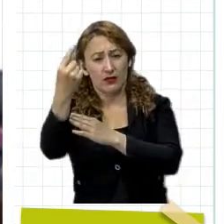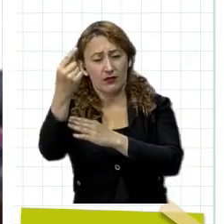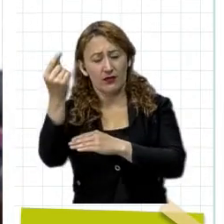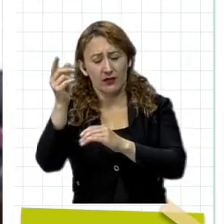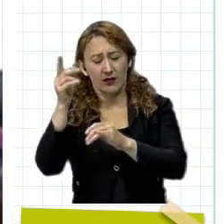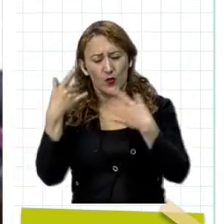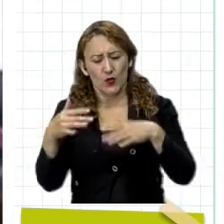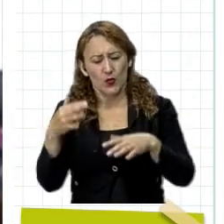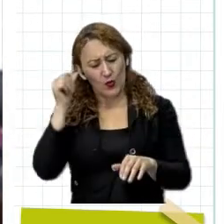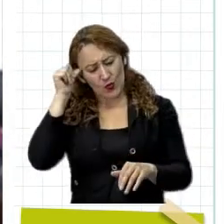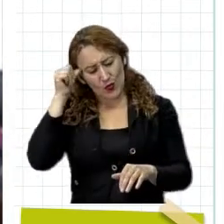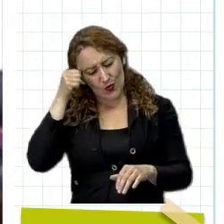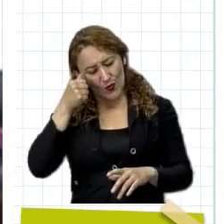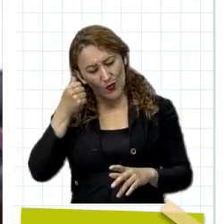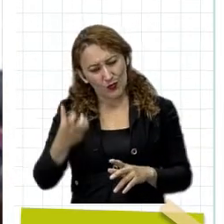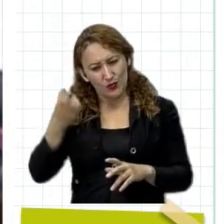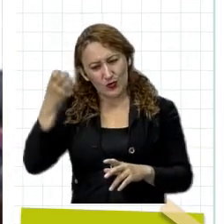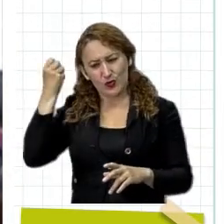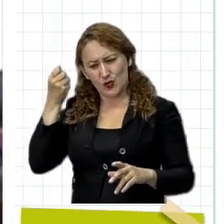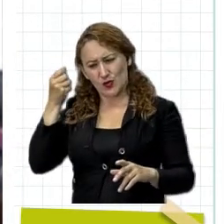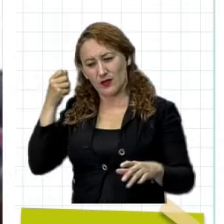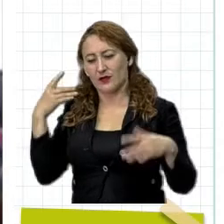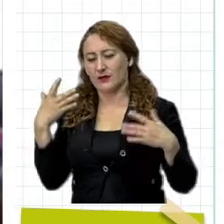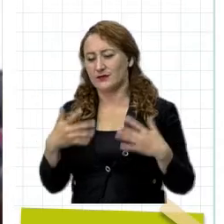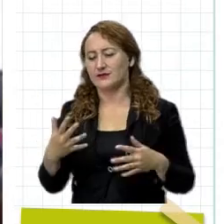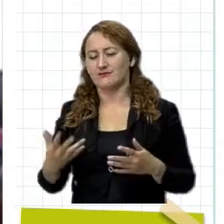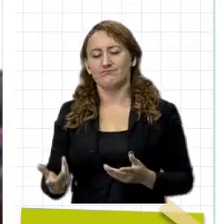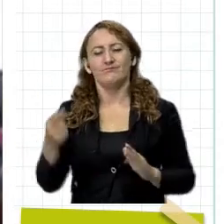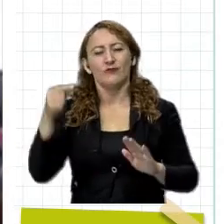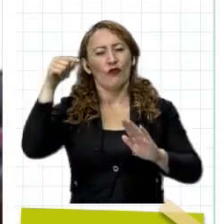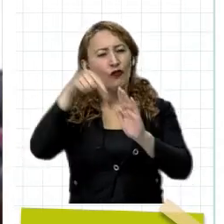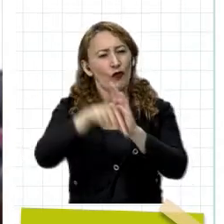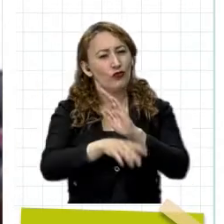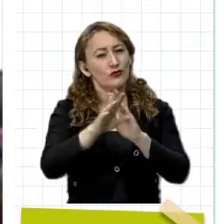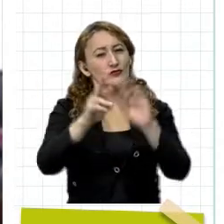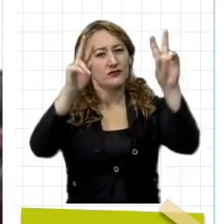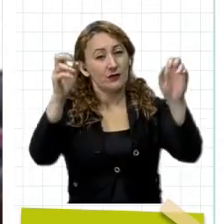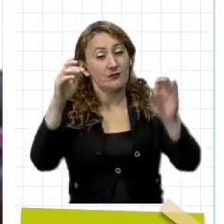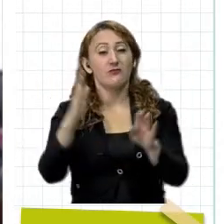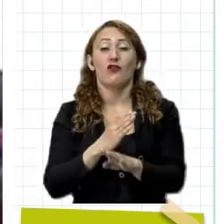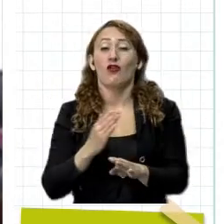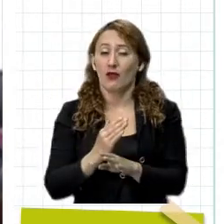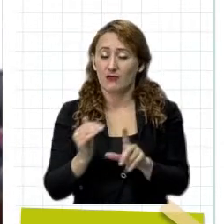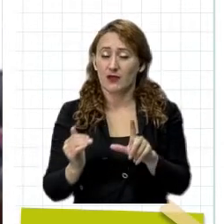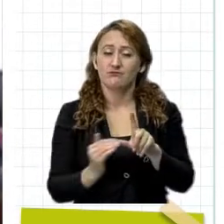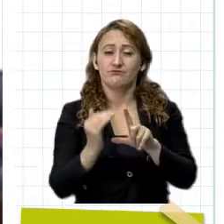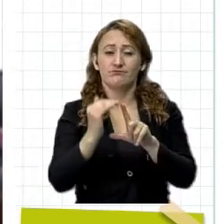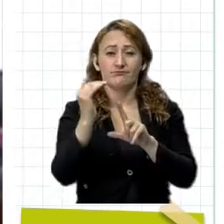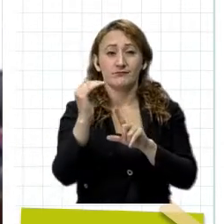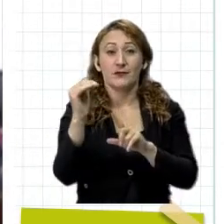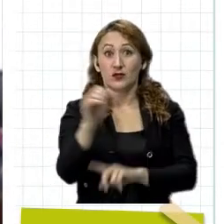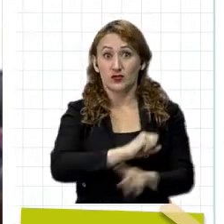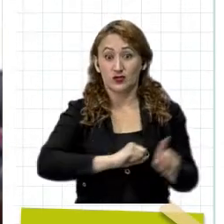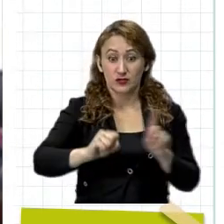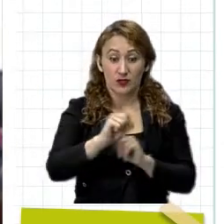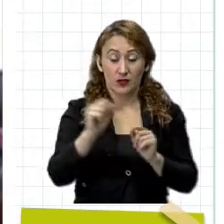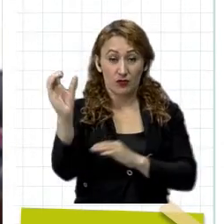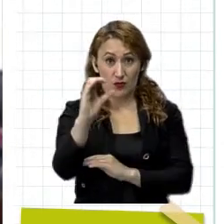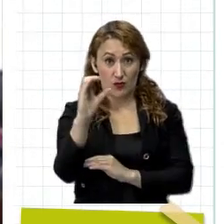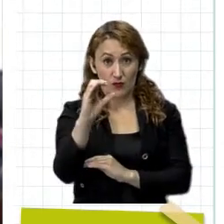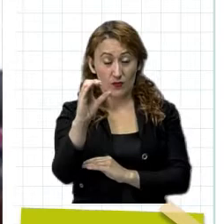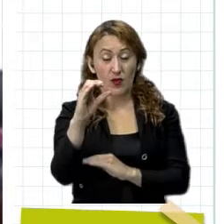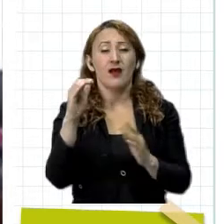fue profundizándose hasta tocar el fondo del problema de clase. La sociedad colombiana, todavía erosionada por